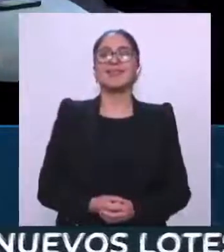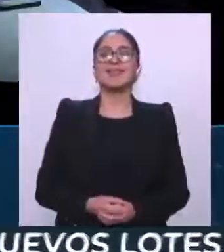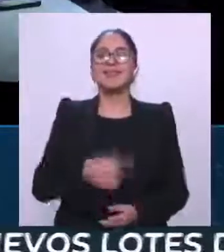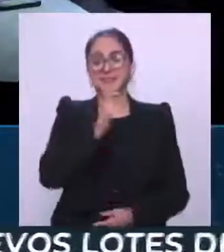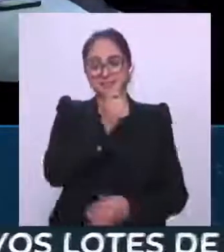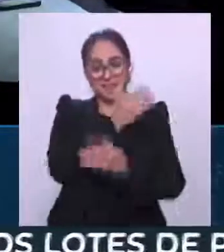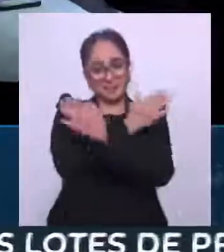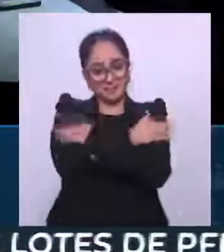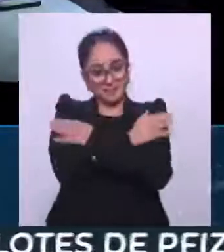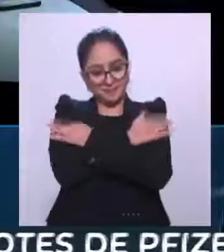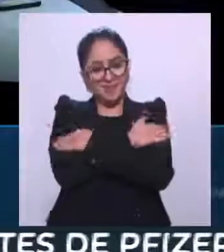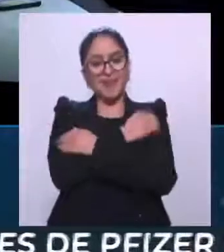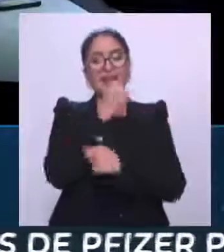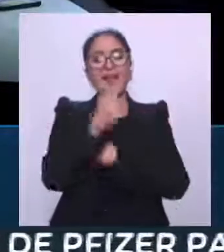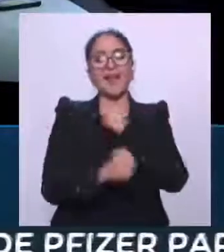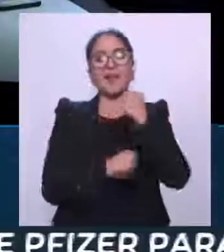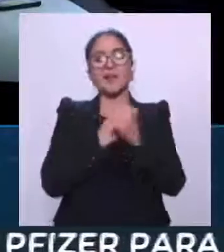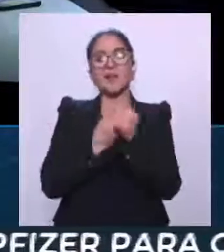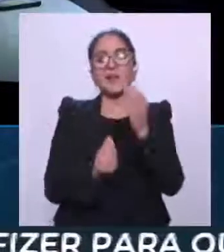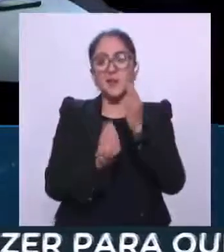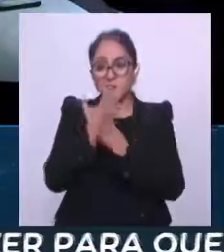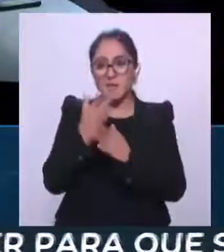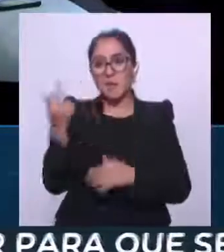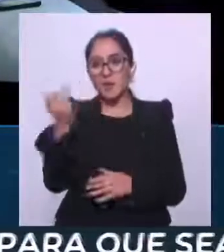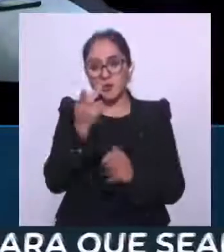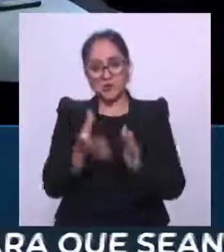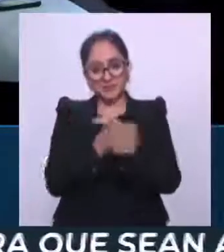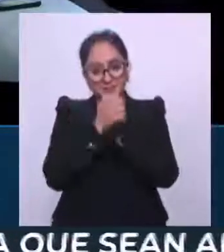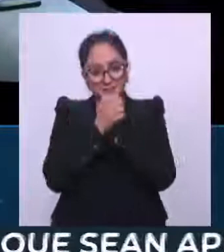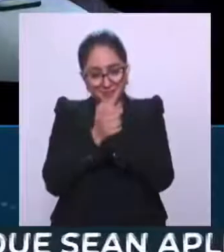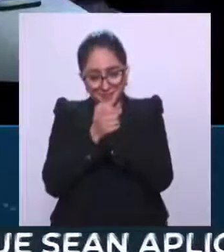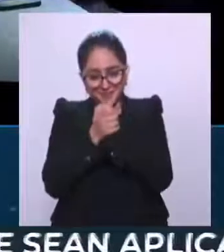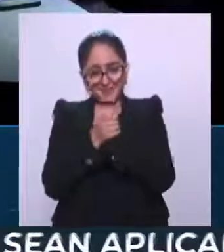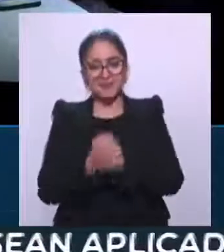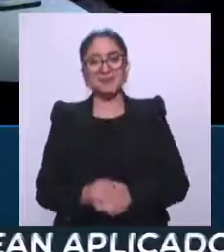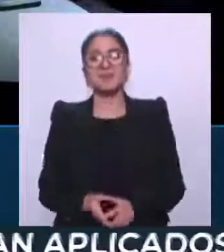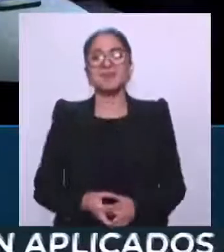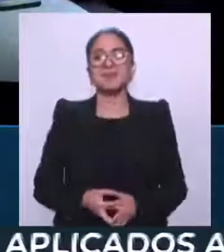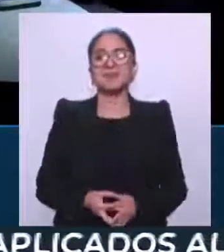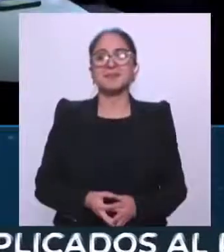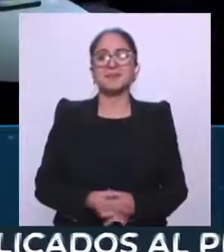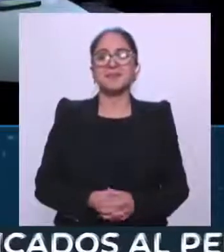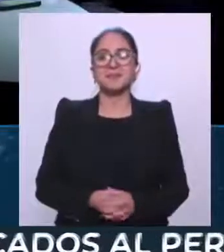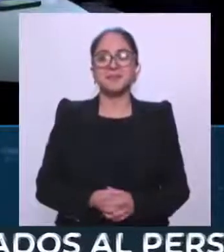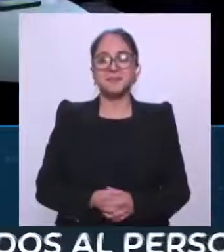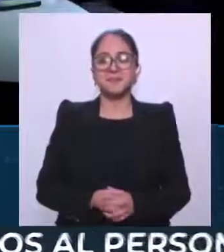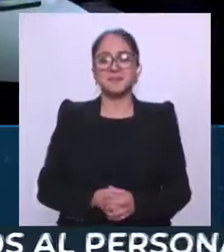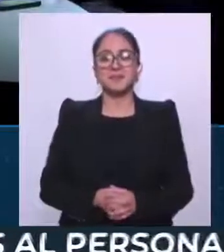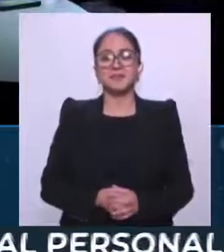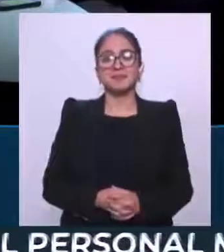un abrazo de Año Nuevo, querido Ángel. Saludos a los dos. Muchas gracias y abrazo,